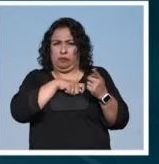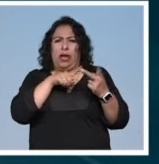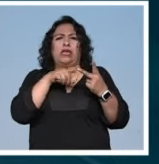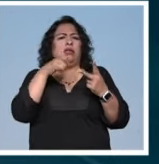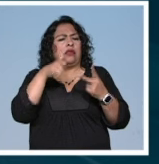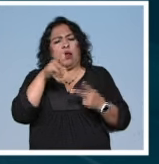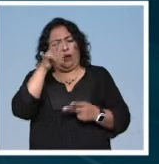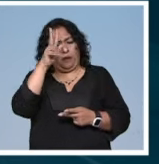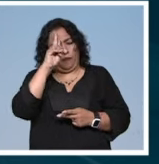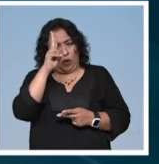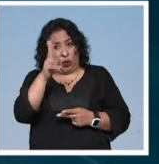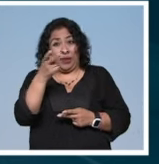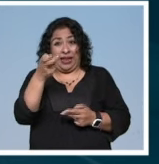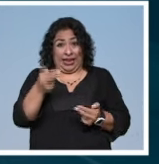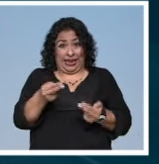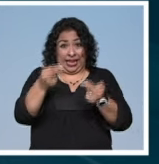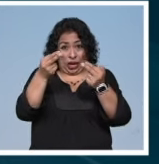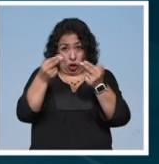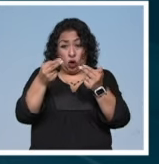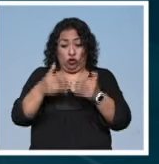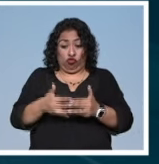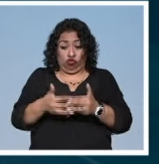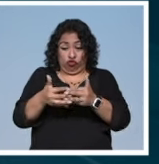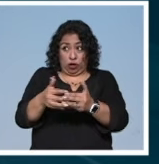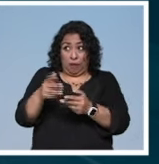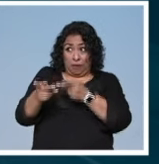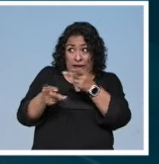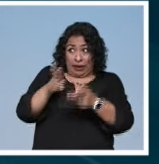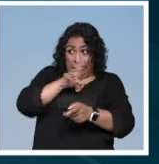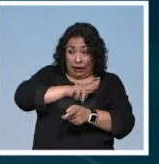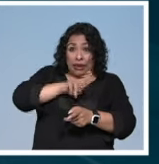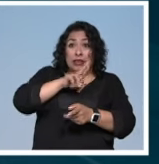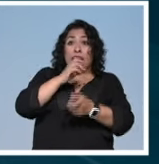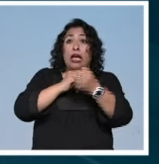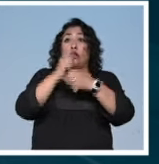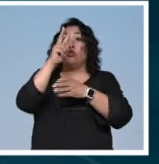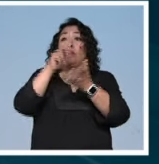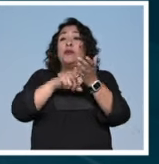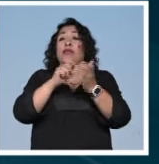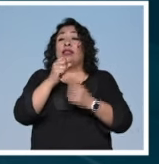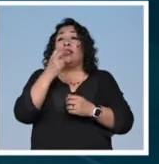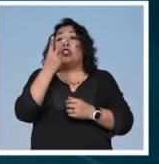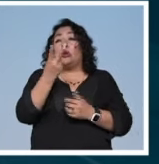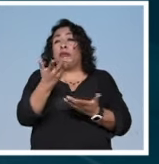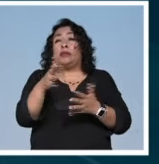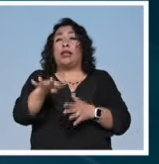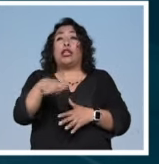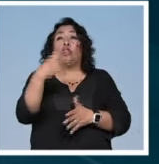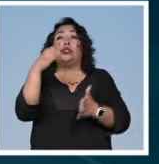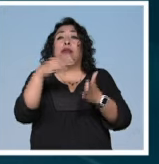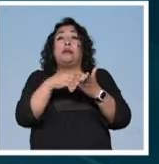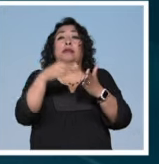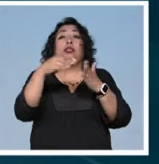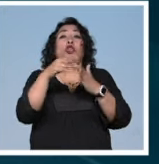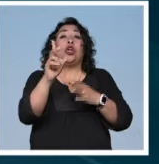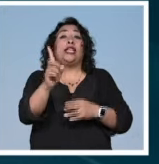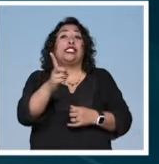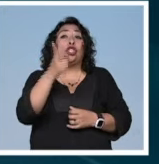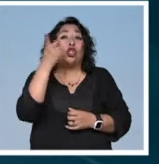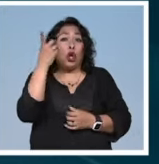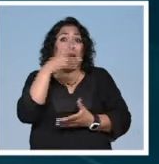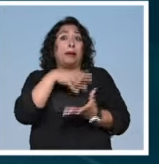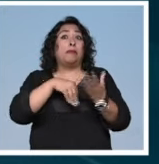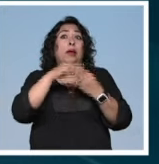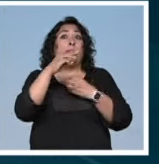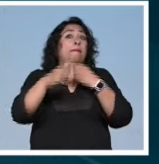Italia. Este negocio de la gestación subrogada generó en 2022 unos 14 mil millones de dólares en